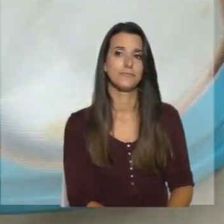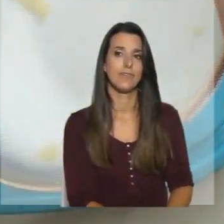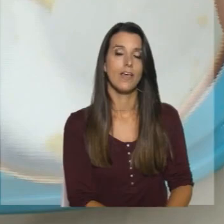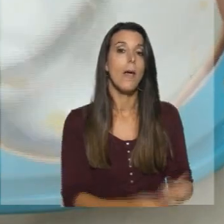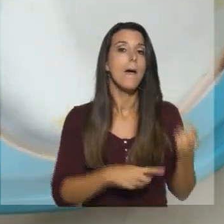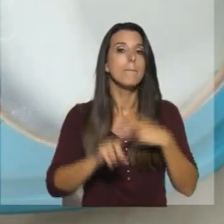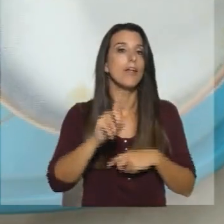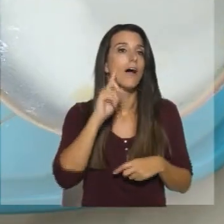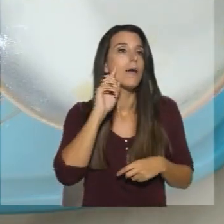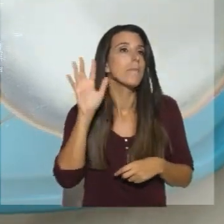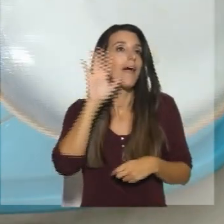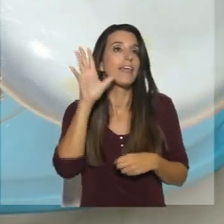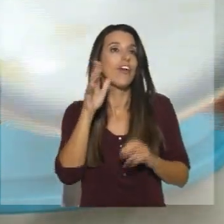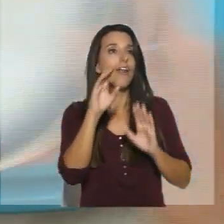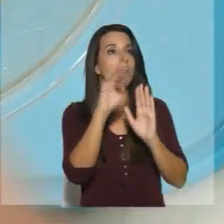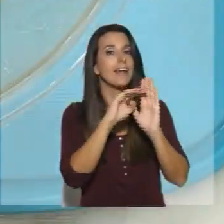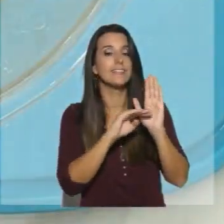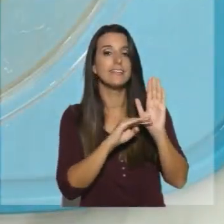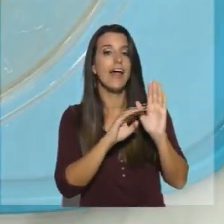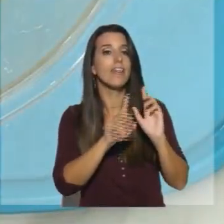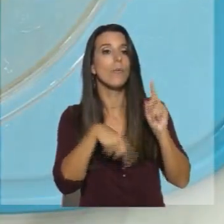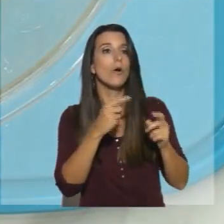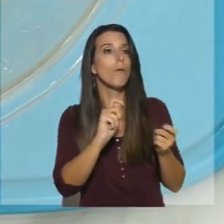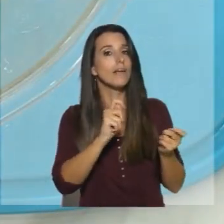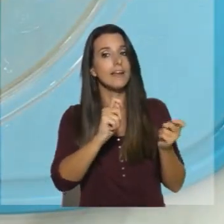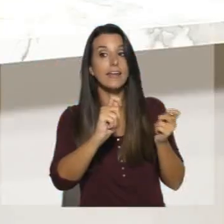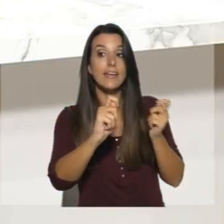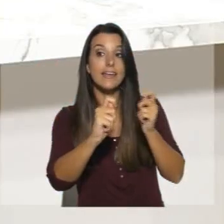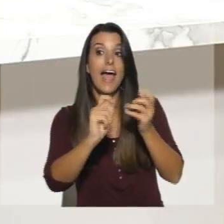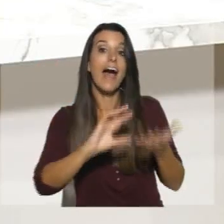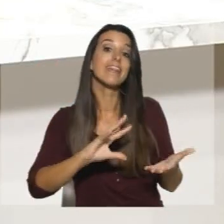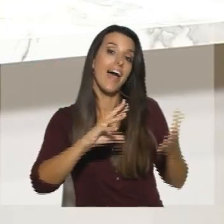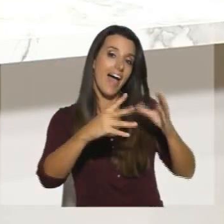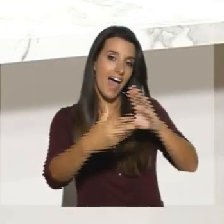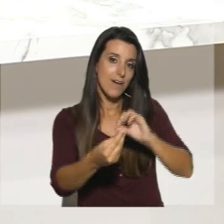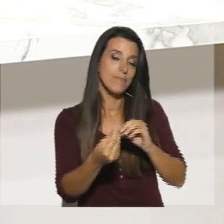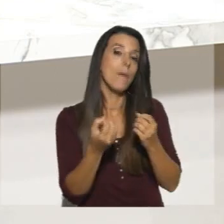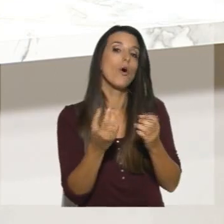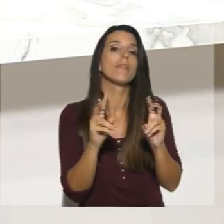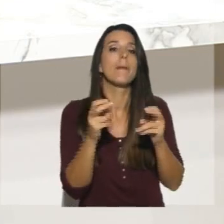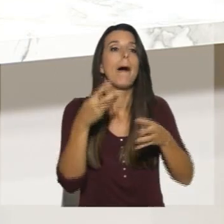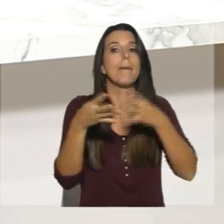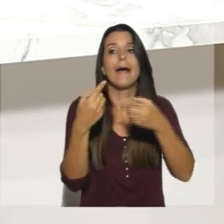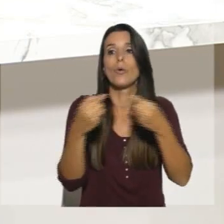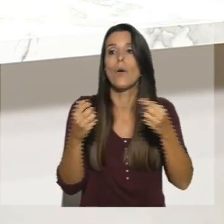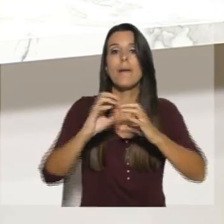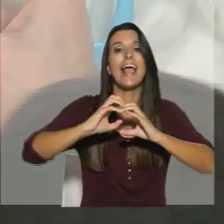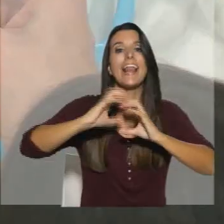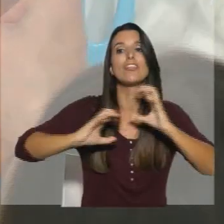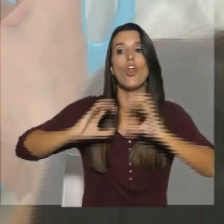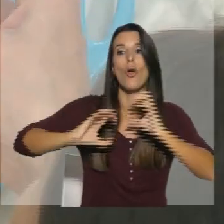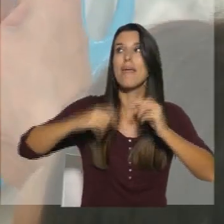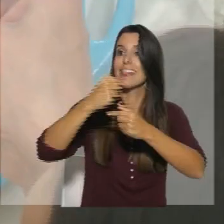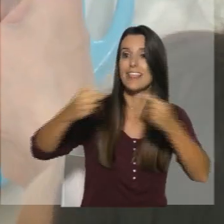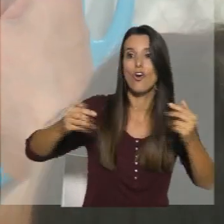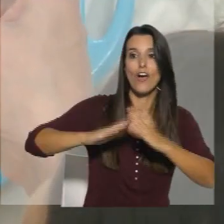Pero me imagino esto, que son de estas recetas que luego se han ido como aggiornando claro. Con el tema del micro y todas estas cosas. Vas acá a mezclar el